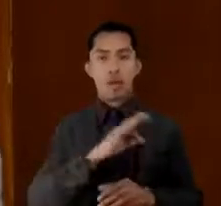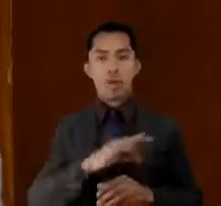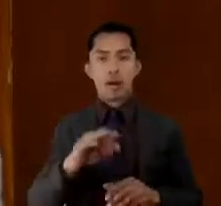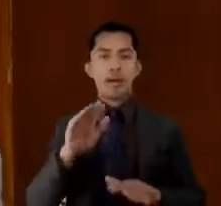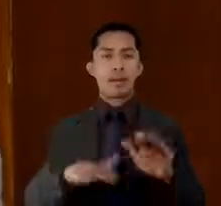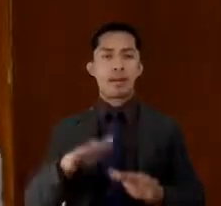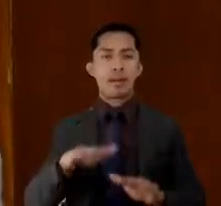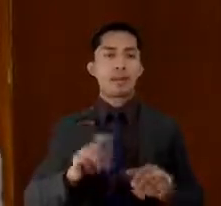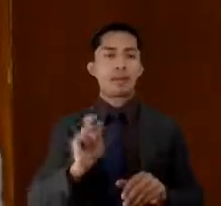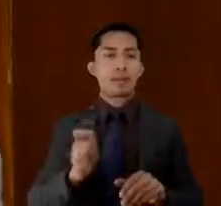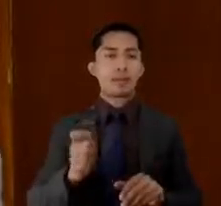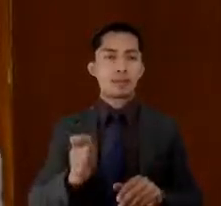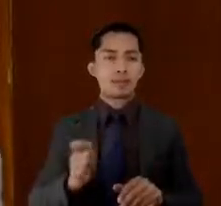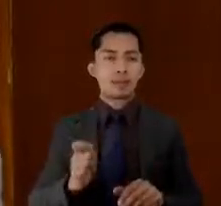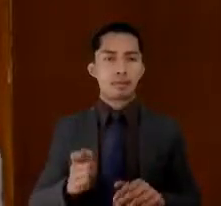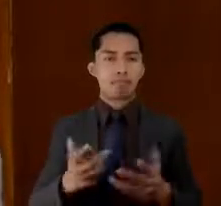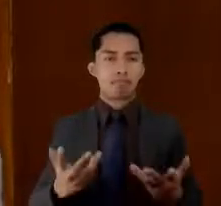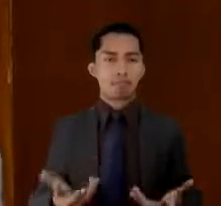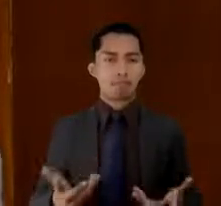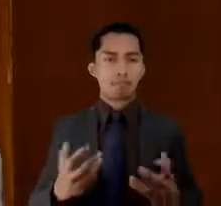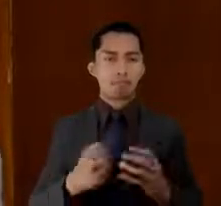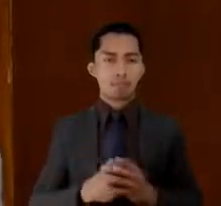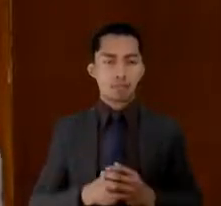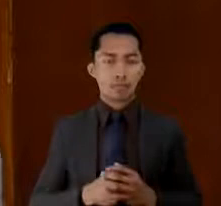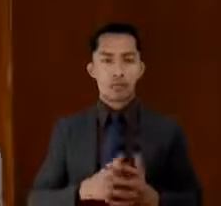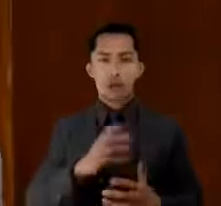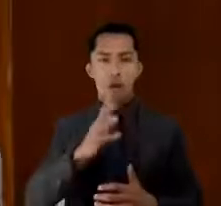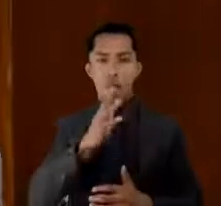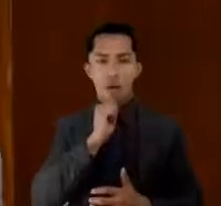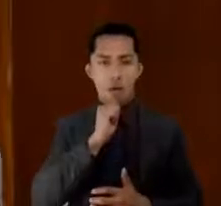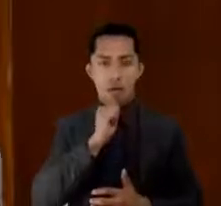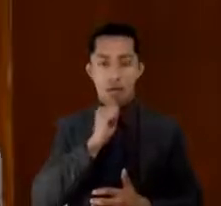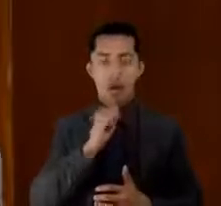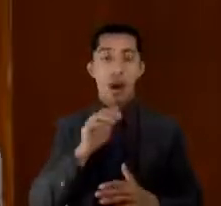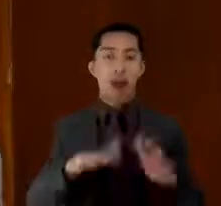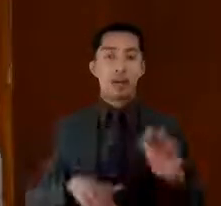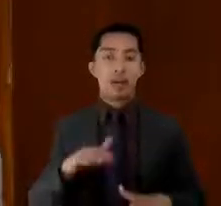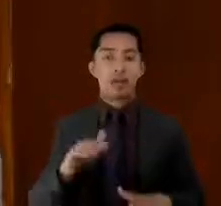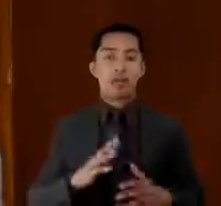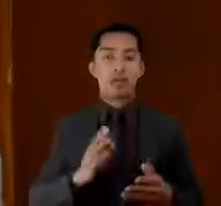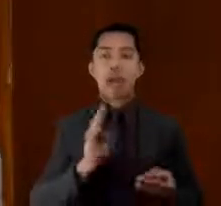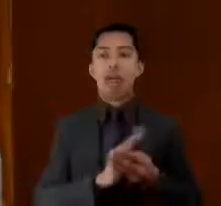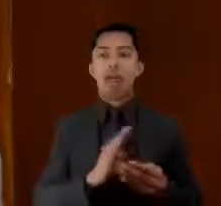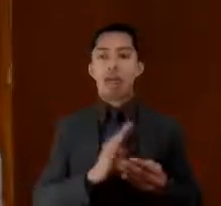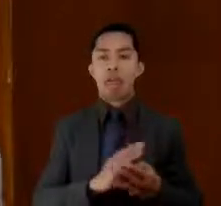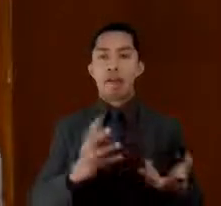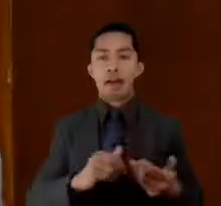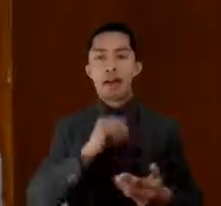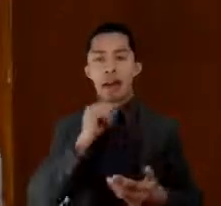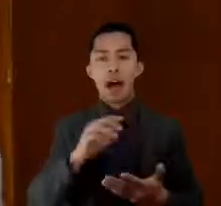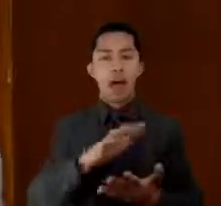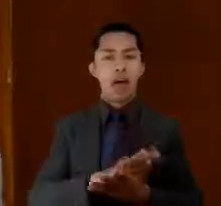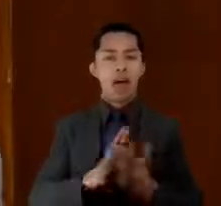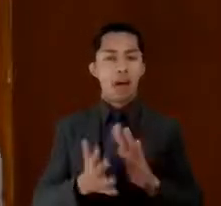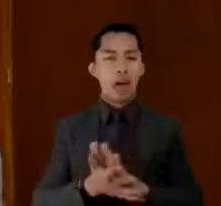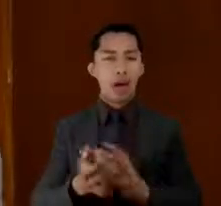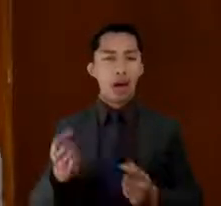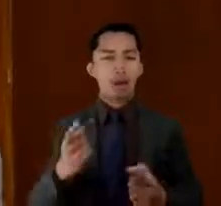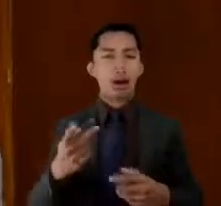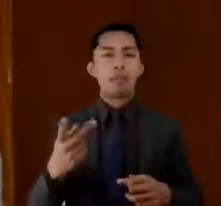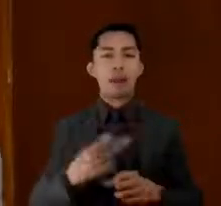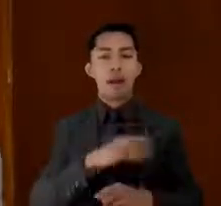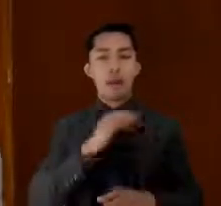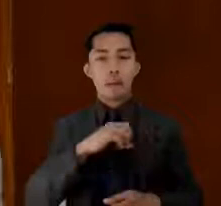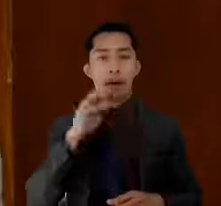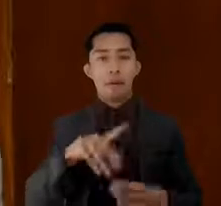ocasiones, pues con esta incapacidad o a veces por omisión y en algunos casos por perversa complicidad, que el resto de la basura